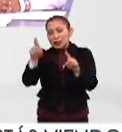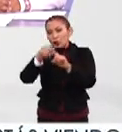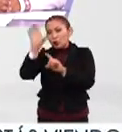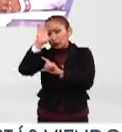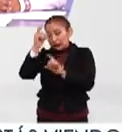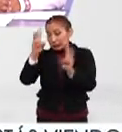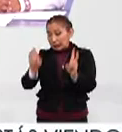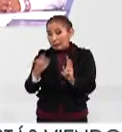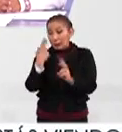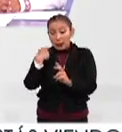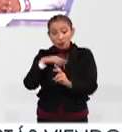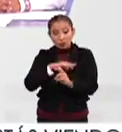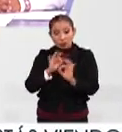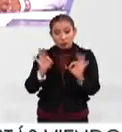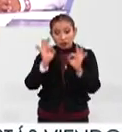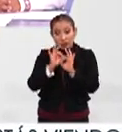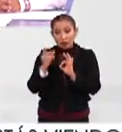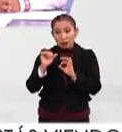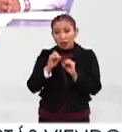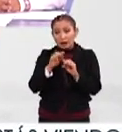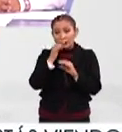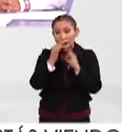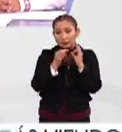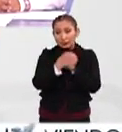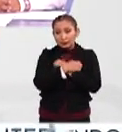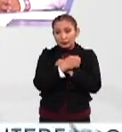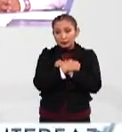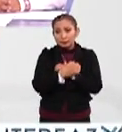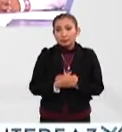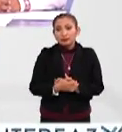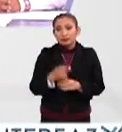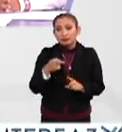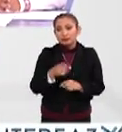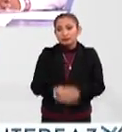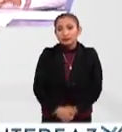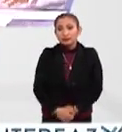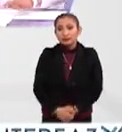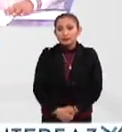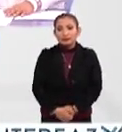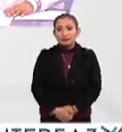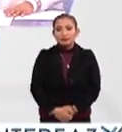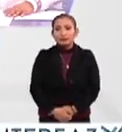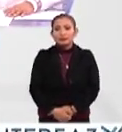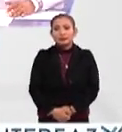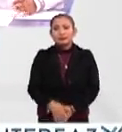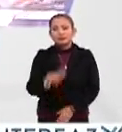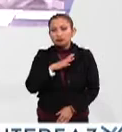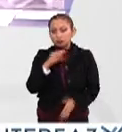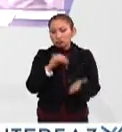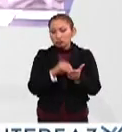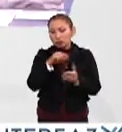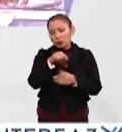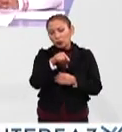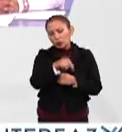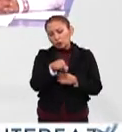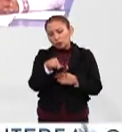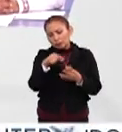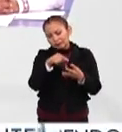Es un tema para nosotros relevante también como Agencia Informativa de Educación, tocar este tema. Claro que sí, bueno, ahí hay todavía